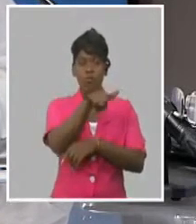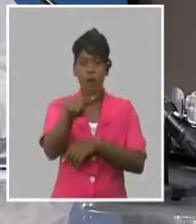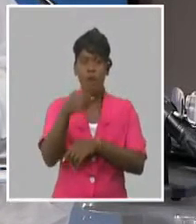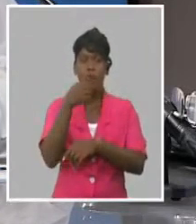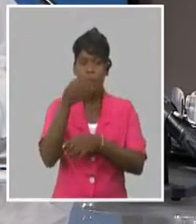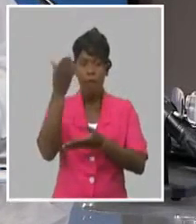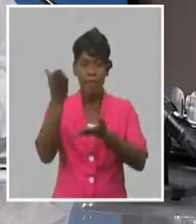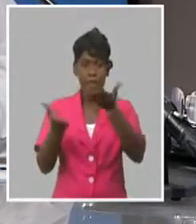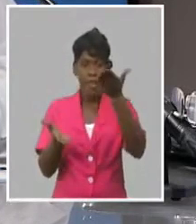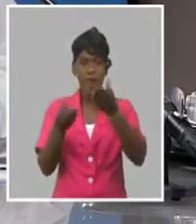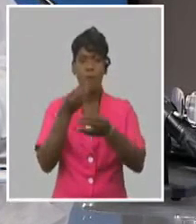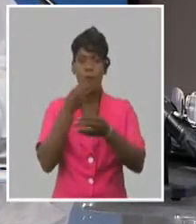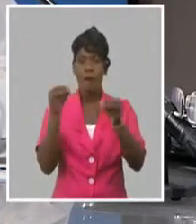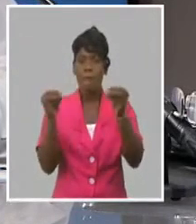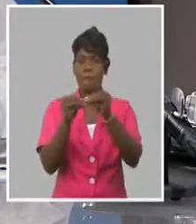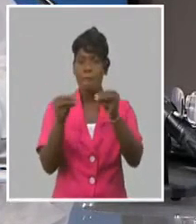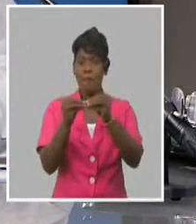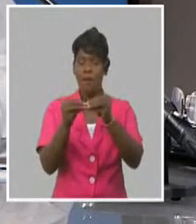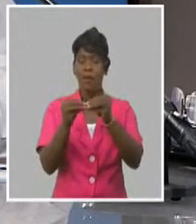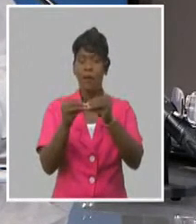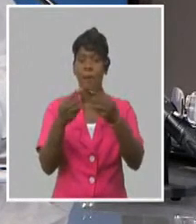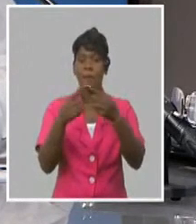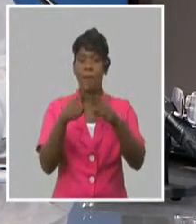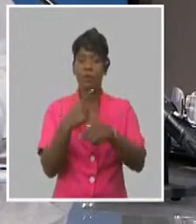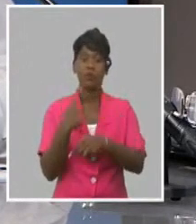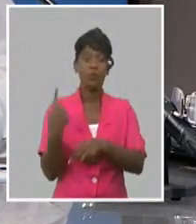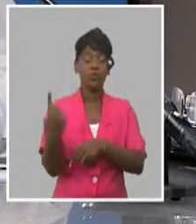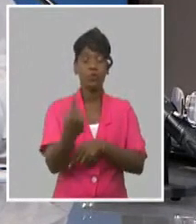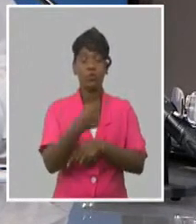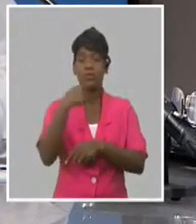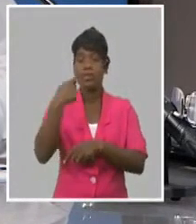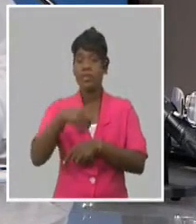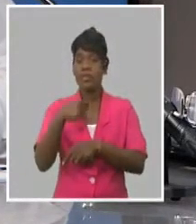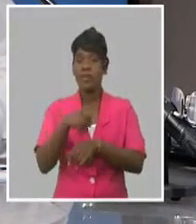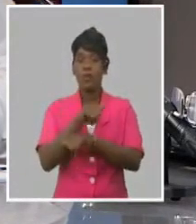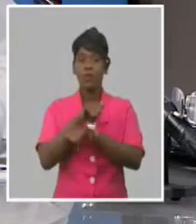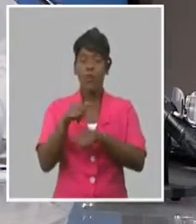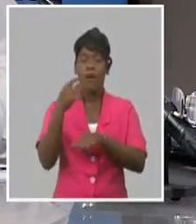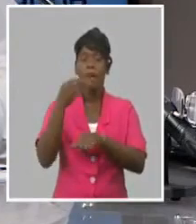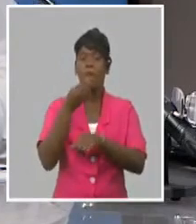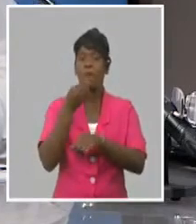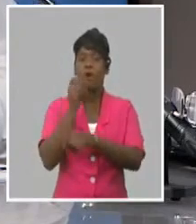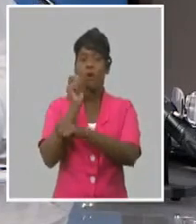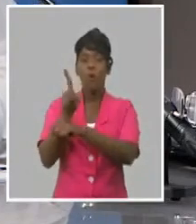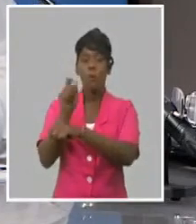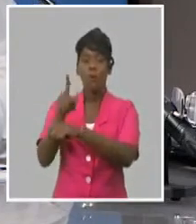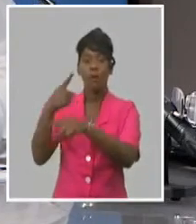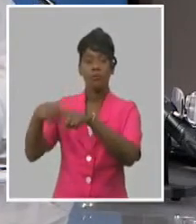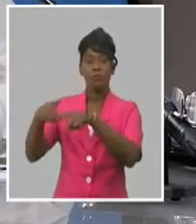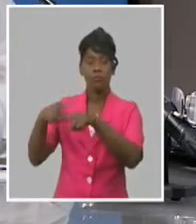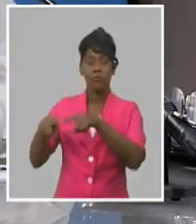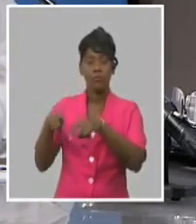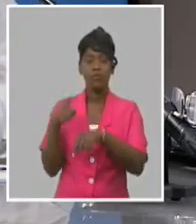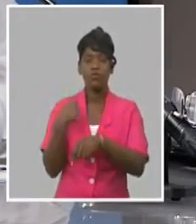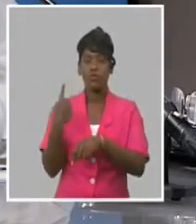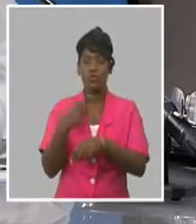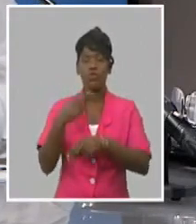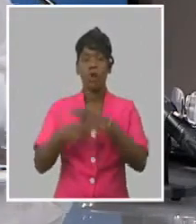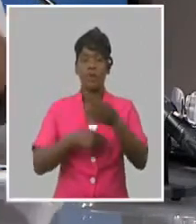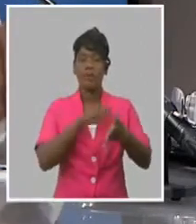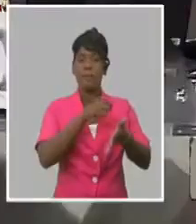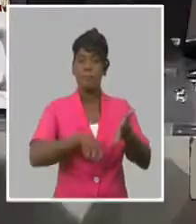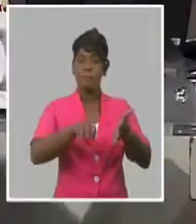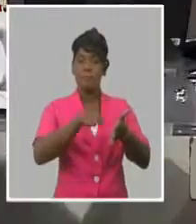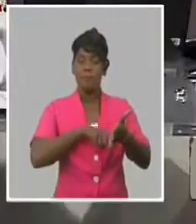precios, entonces todos los que somos asalariados en el sector estatal quedamos mejor. Y es lo que estamos diseñando. Y eso